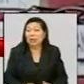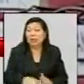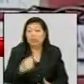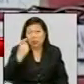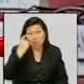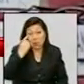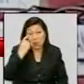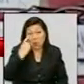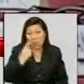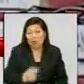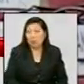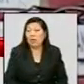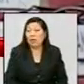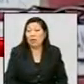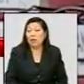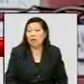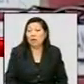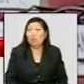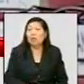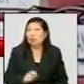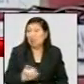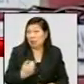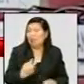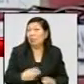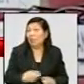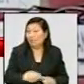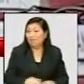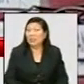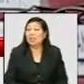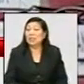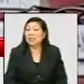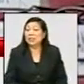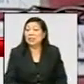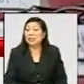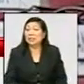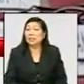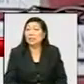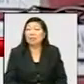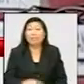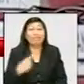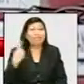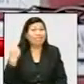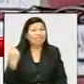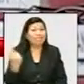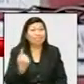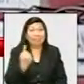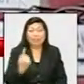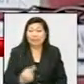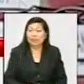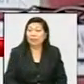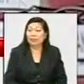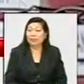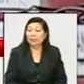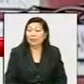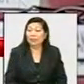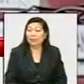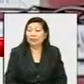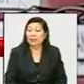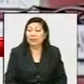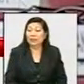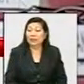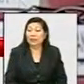ojo. Y esto es grave. Tenemos el récord mundial, un récord